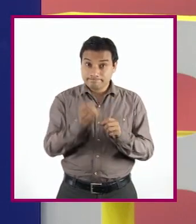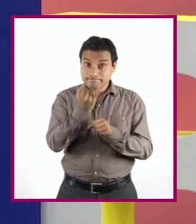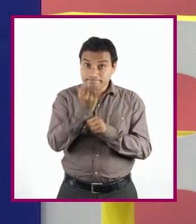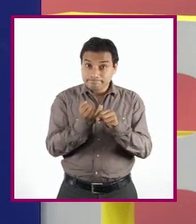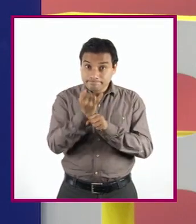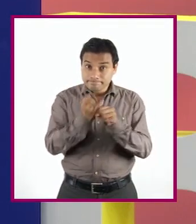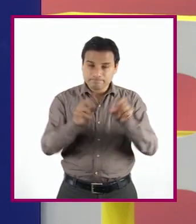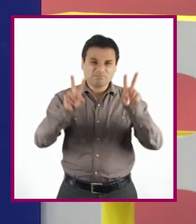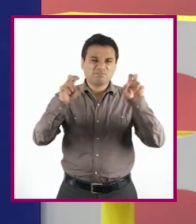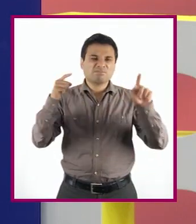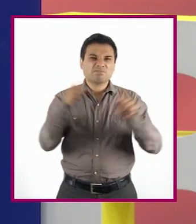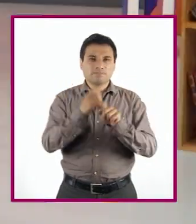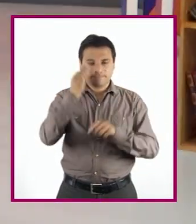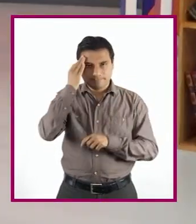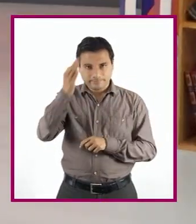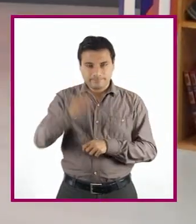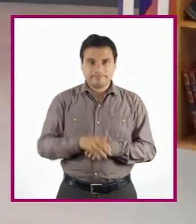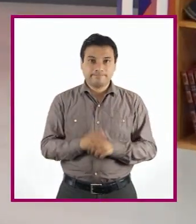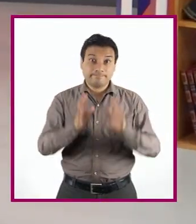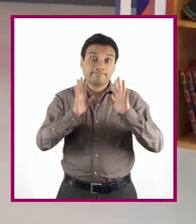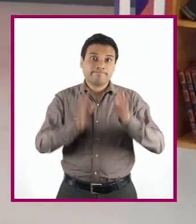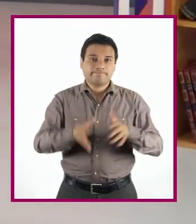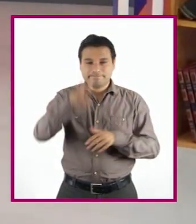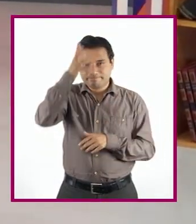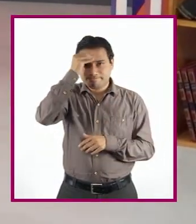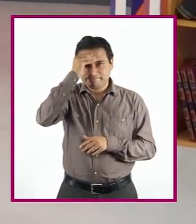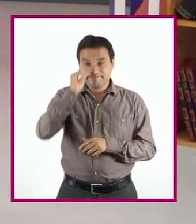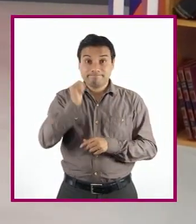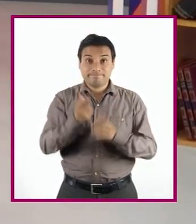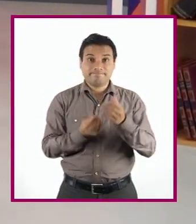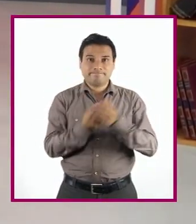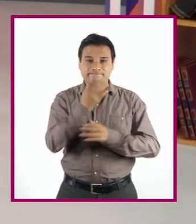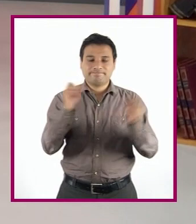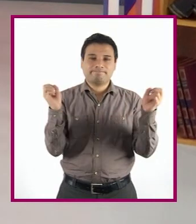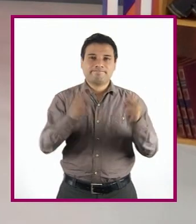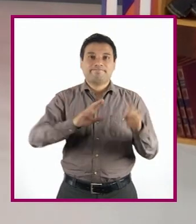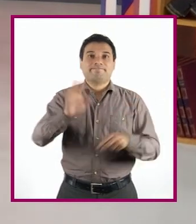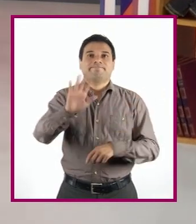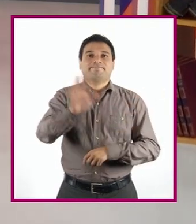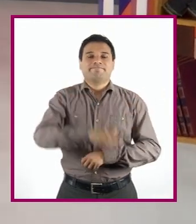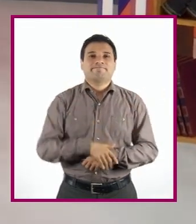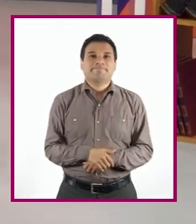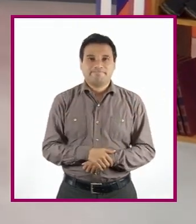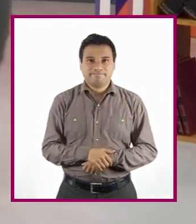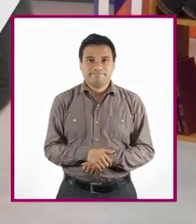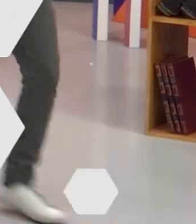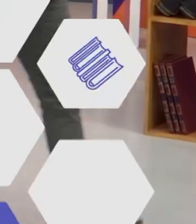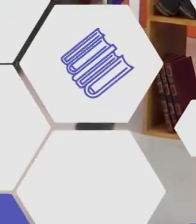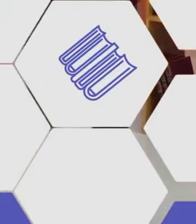sucesión. Hemos aprendido algo nuevo juntos. ¡Hasta la próxima!